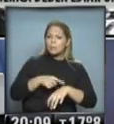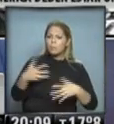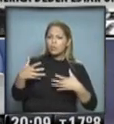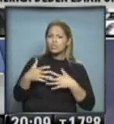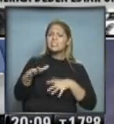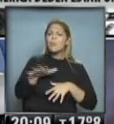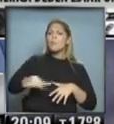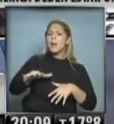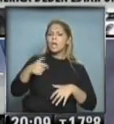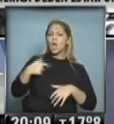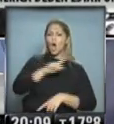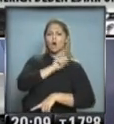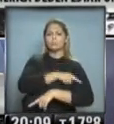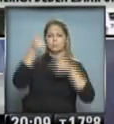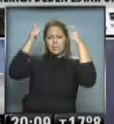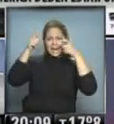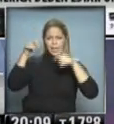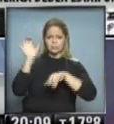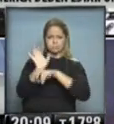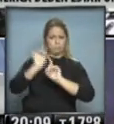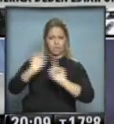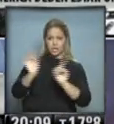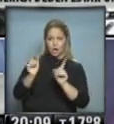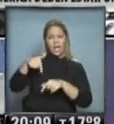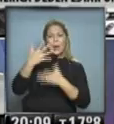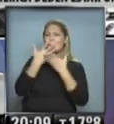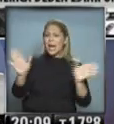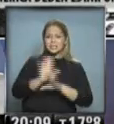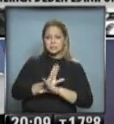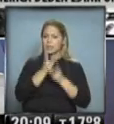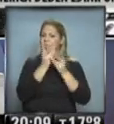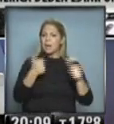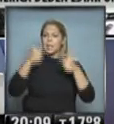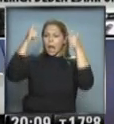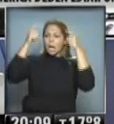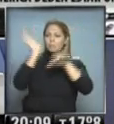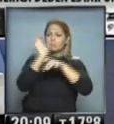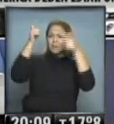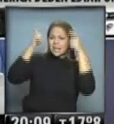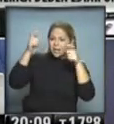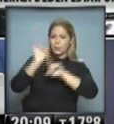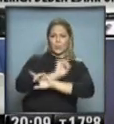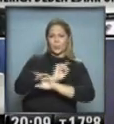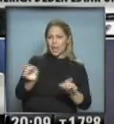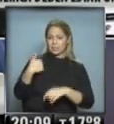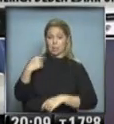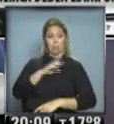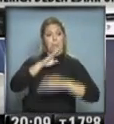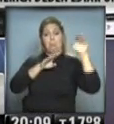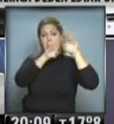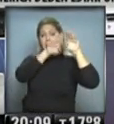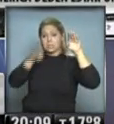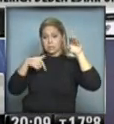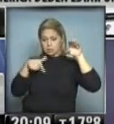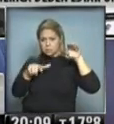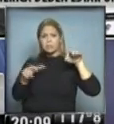y no de imperios. Aquí tienen que acabarse las oligarquías, las monarquías y las jerarquías. Son de